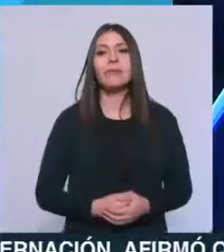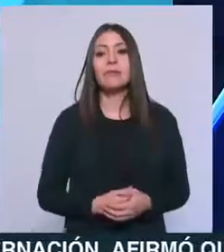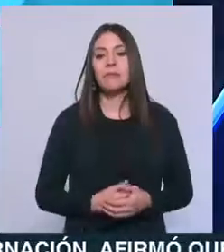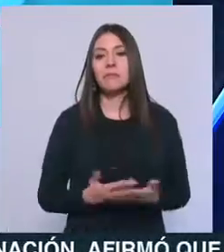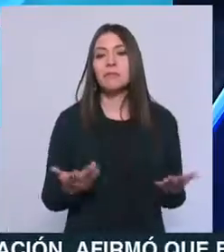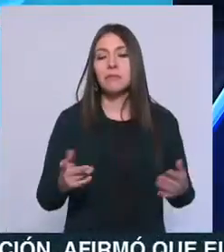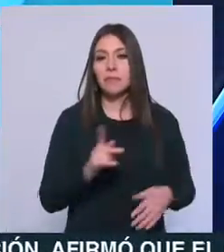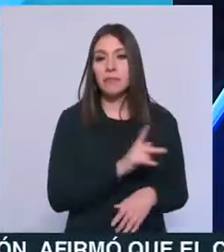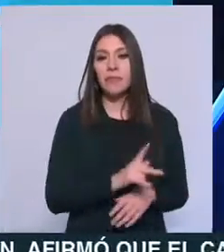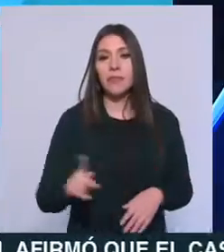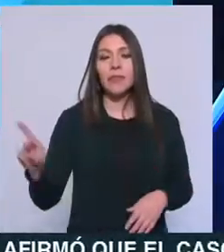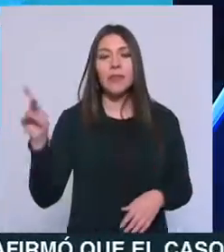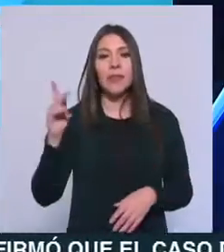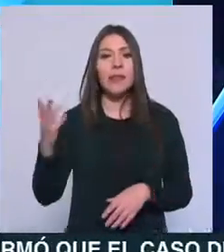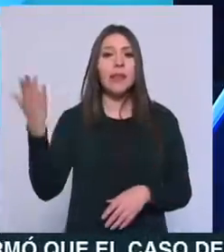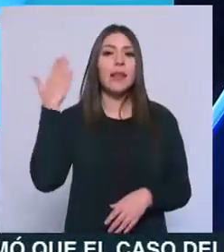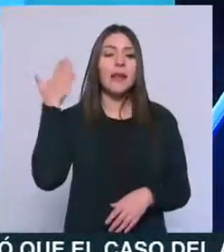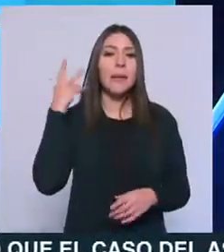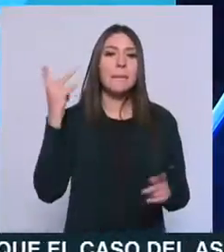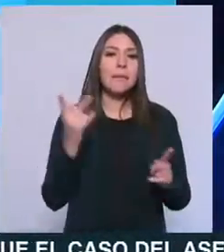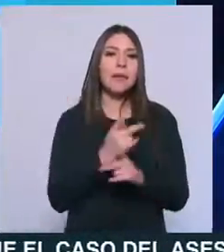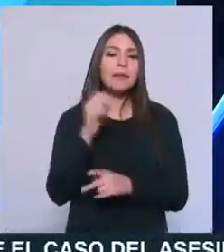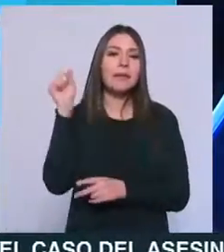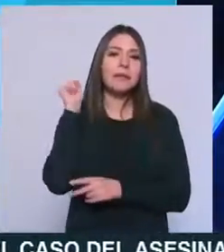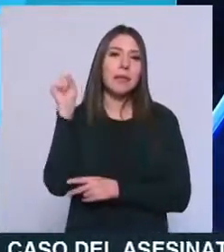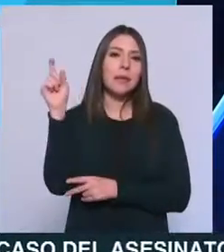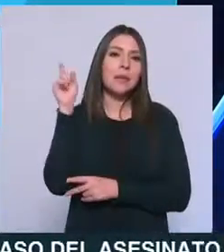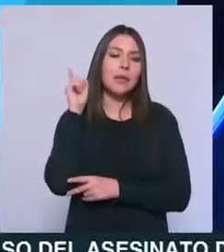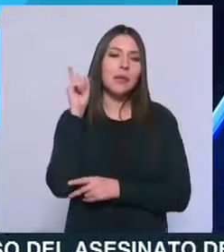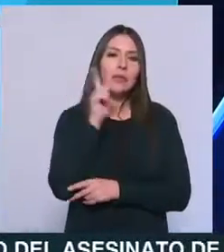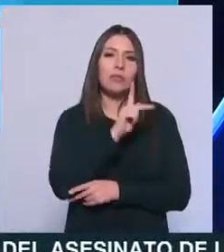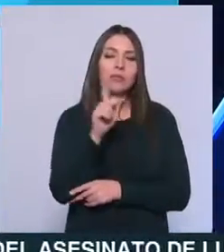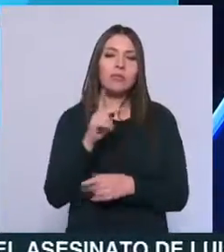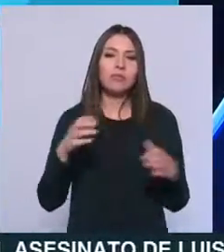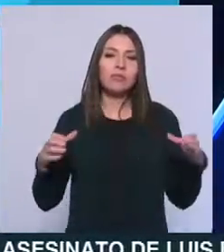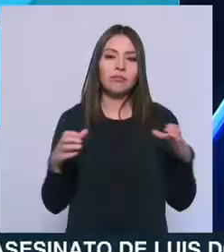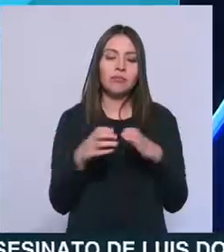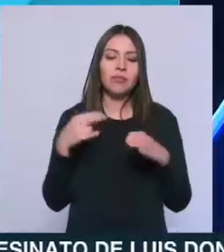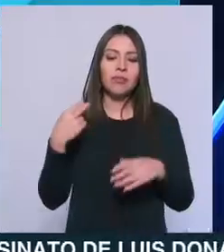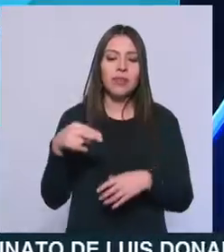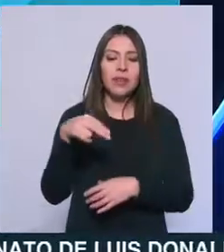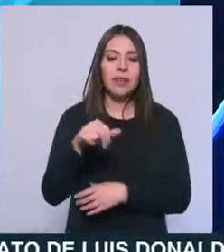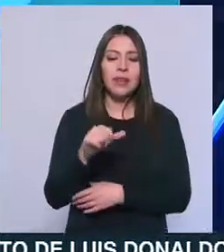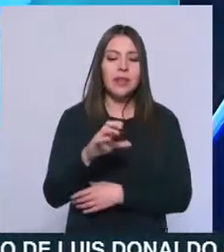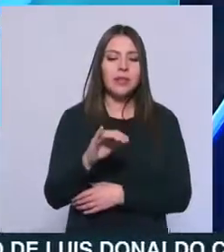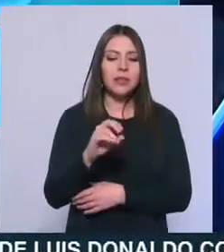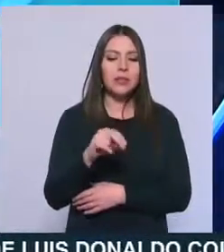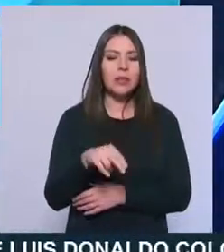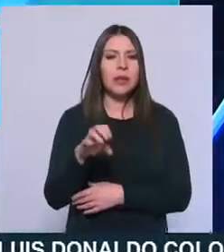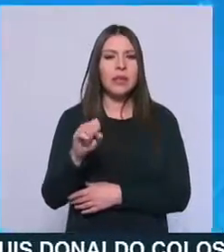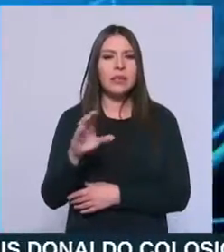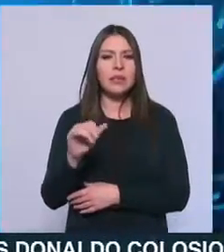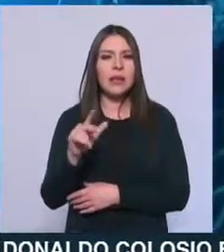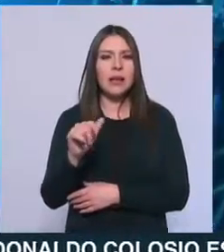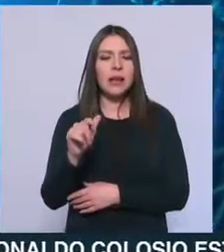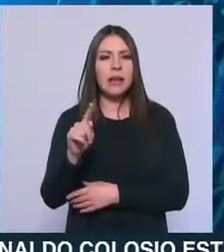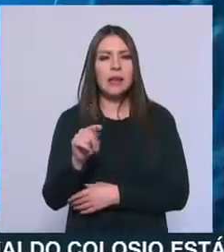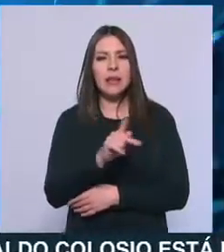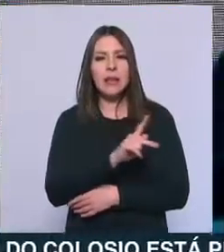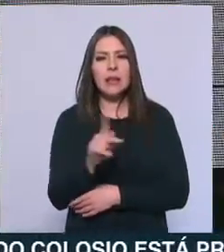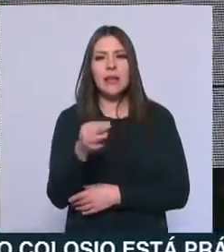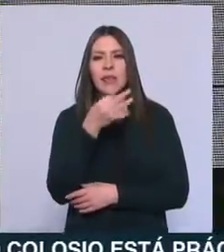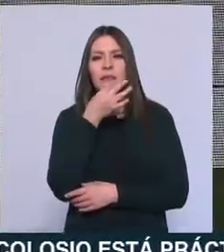Estuvieron de fiesta el pasado fin de semana, la Nación Escarlata, y ahora, ¿qué celebraron? Adelante.